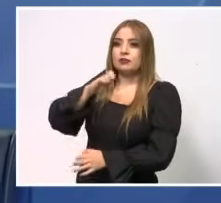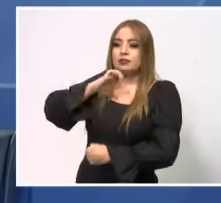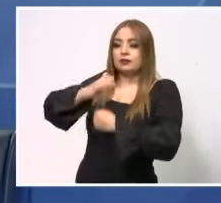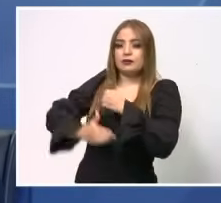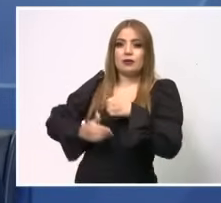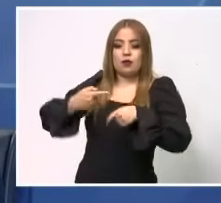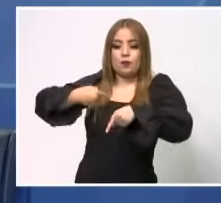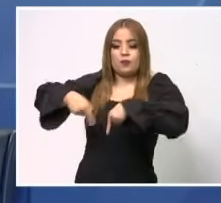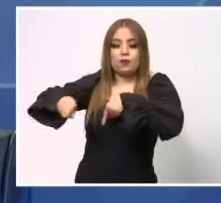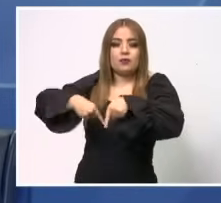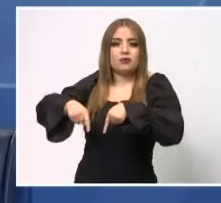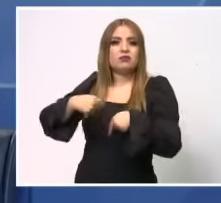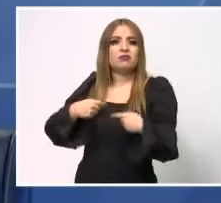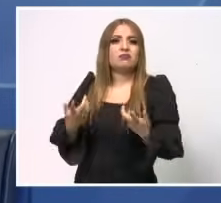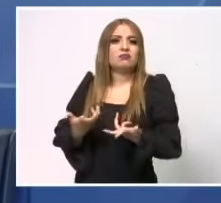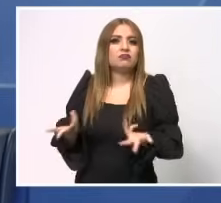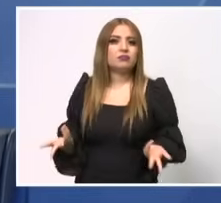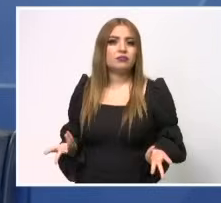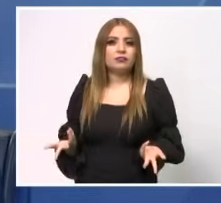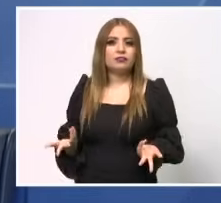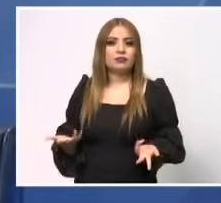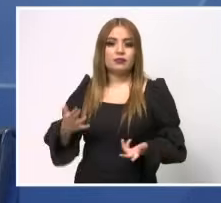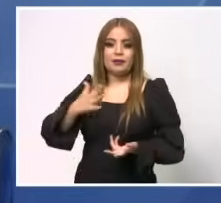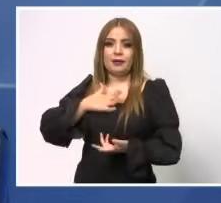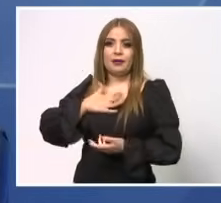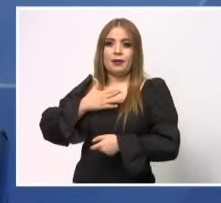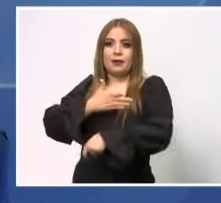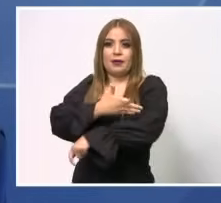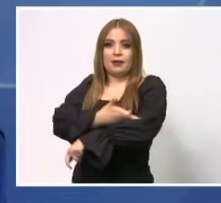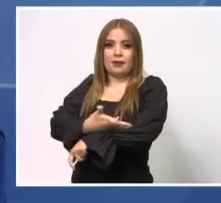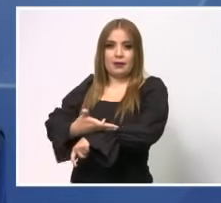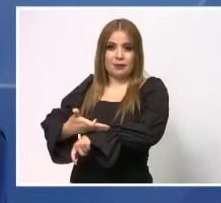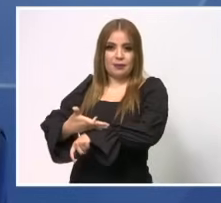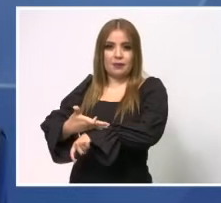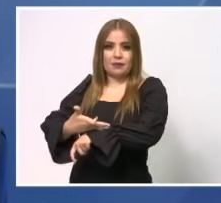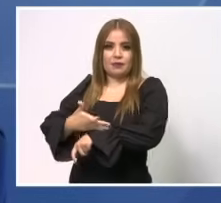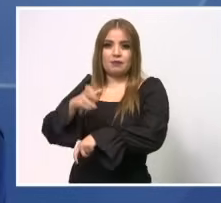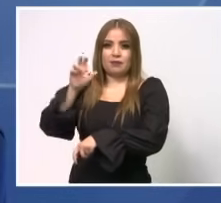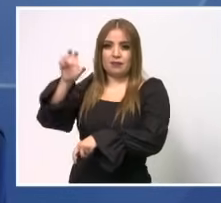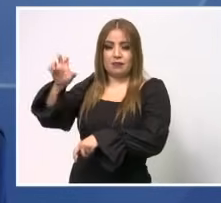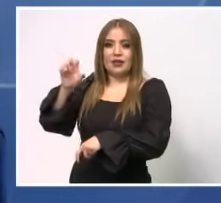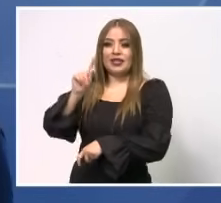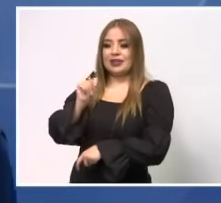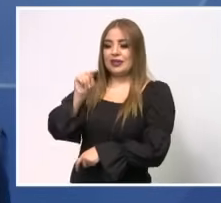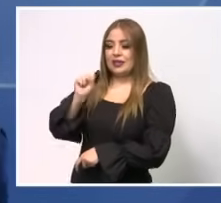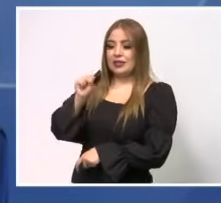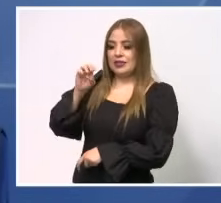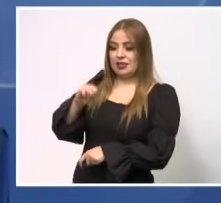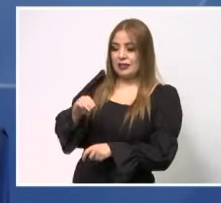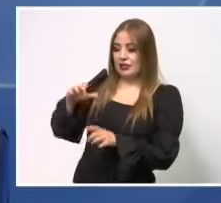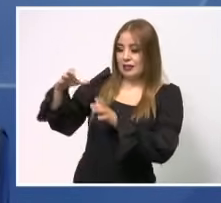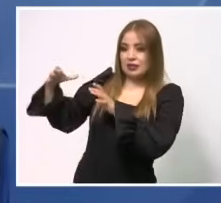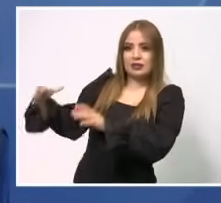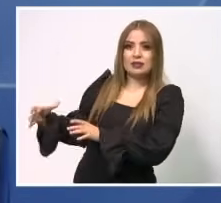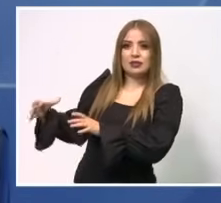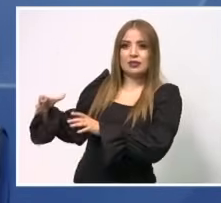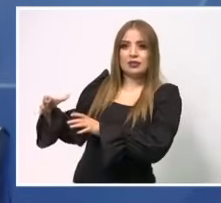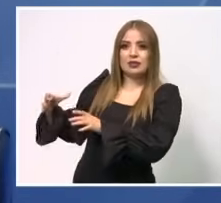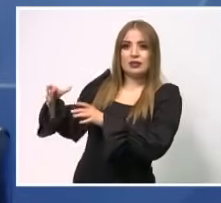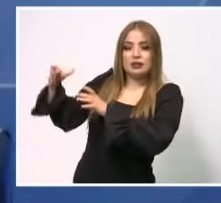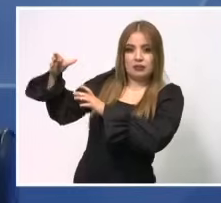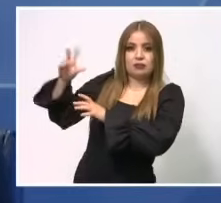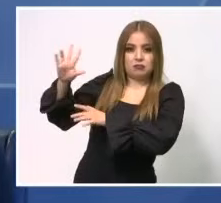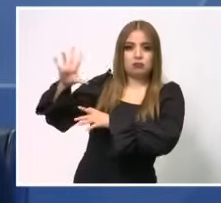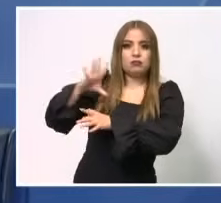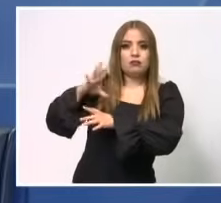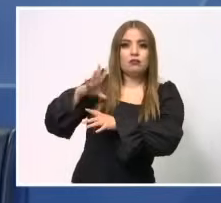Qué hago yo mi familia es abonada del del tcm en la parte del Poniente arriba en la parte superior del